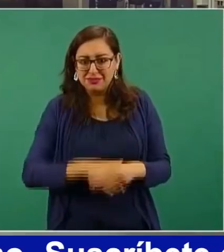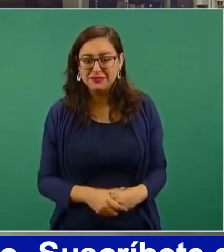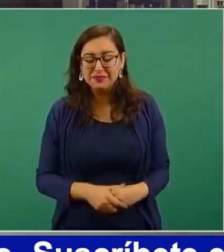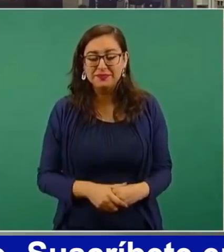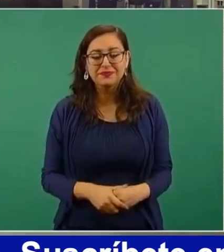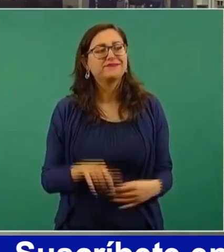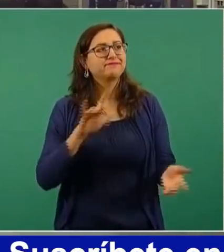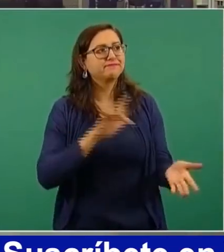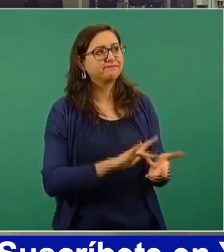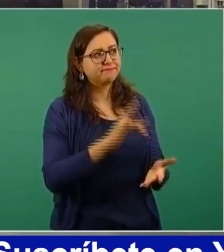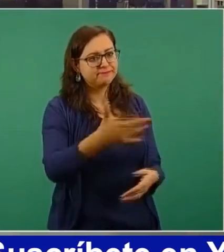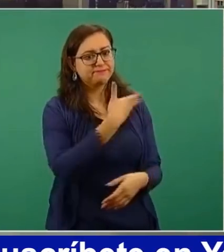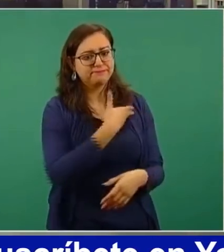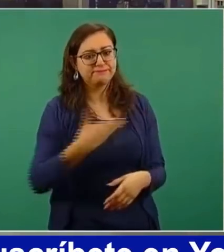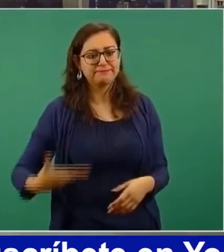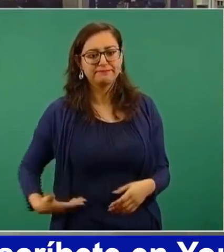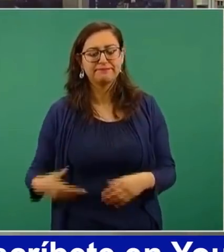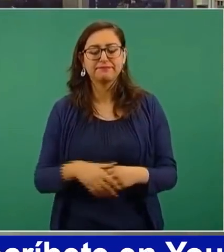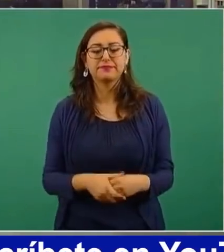Hans.